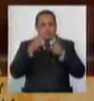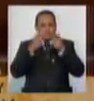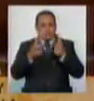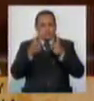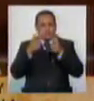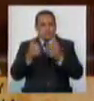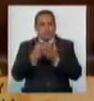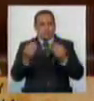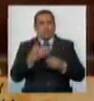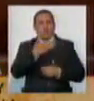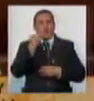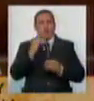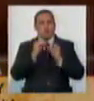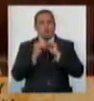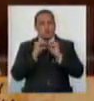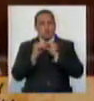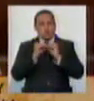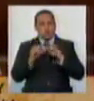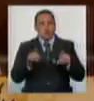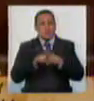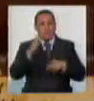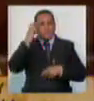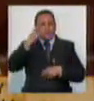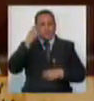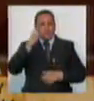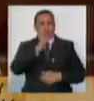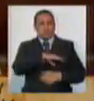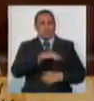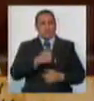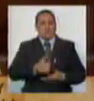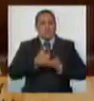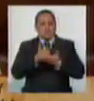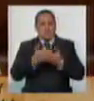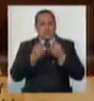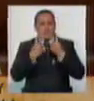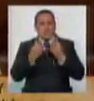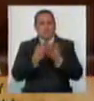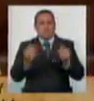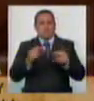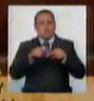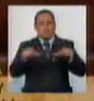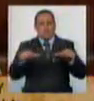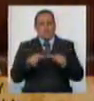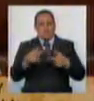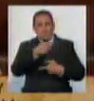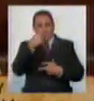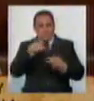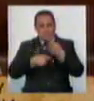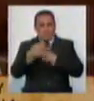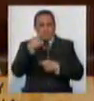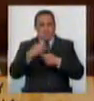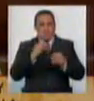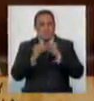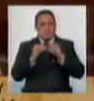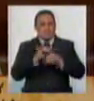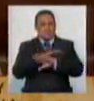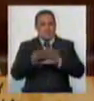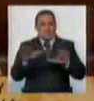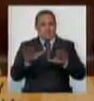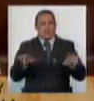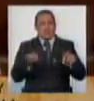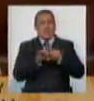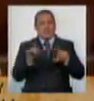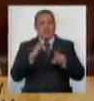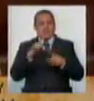de las condiciones económicas, políticas, sociales y ambientales en las zonas donde hay tráfico ilícito de droga, con el fin